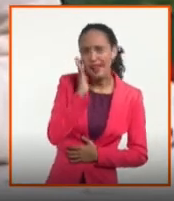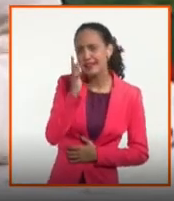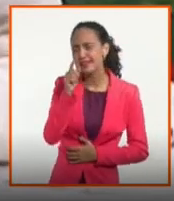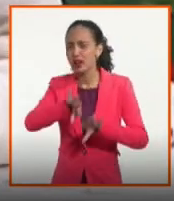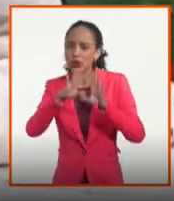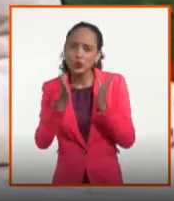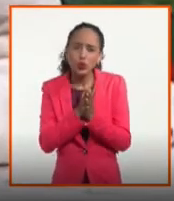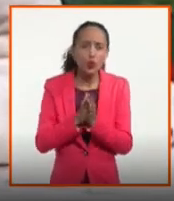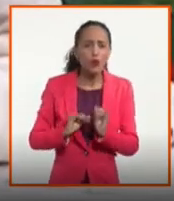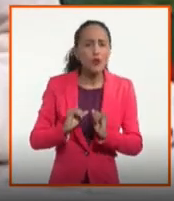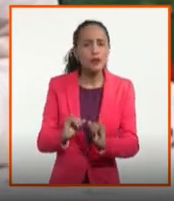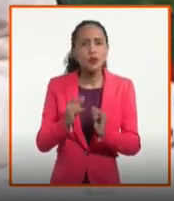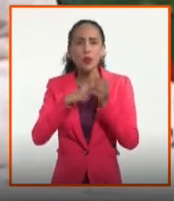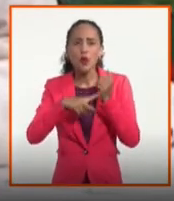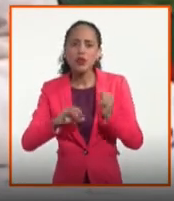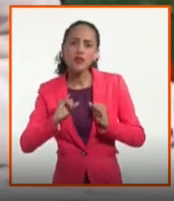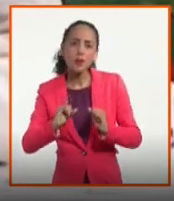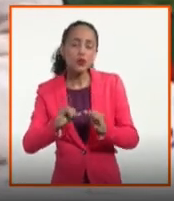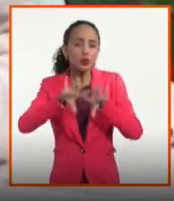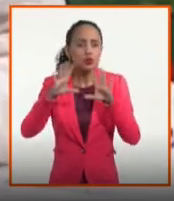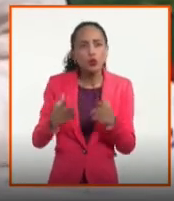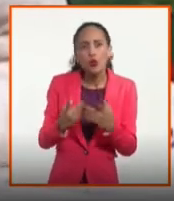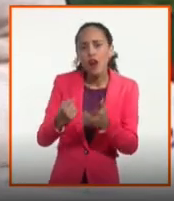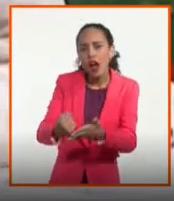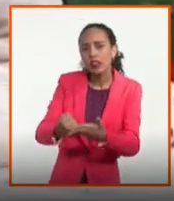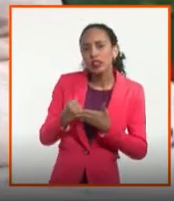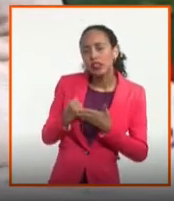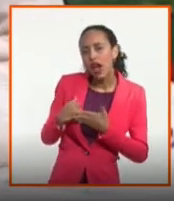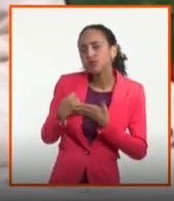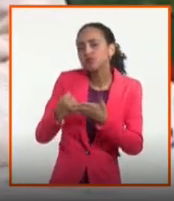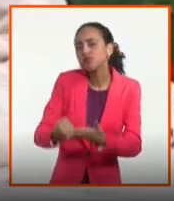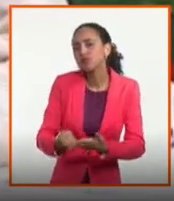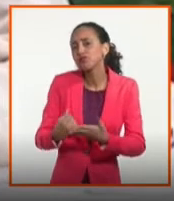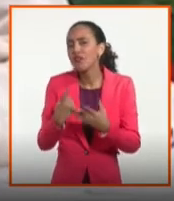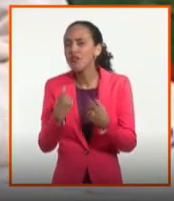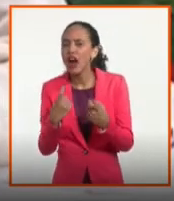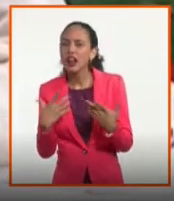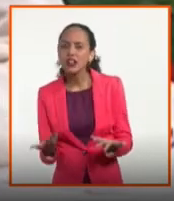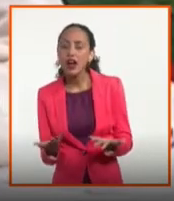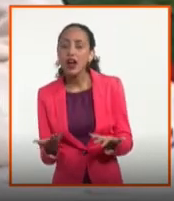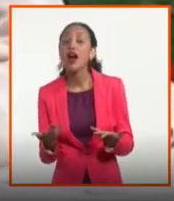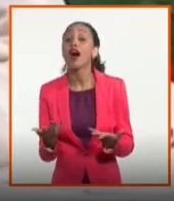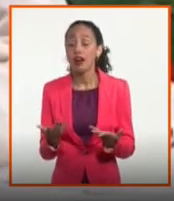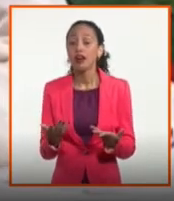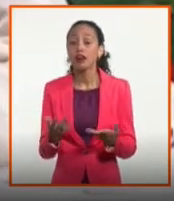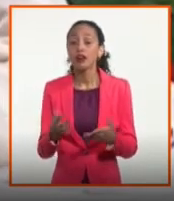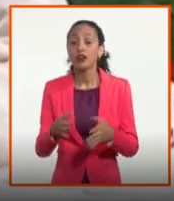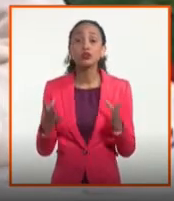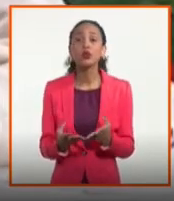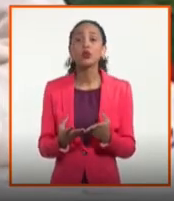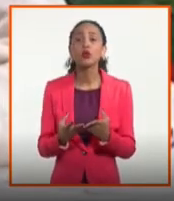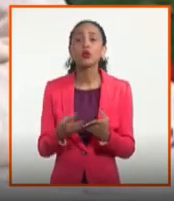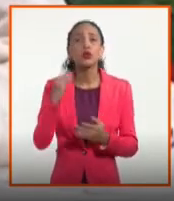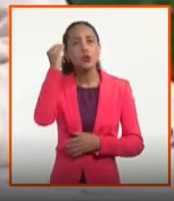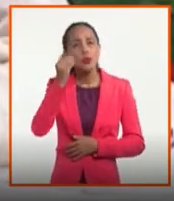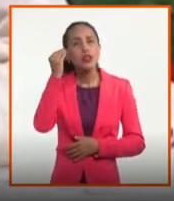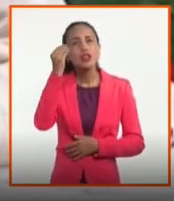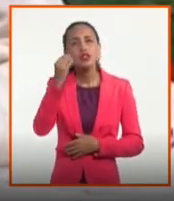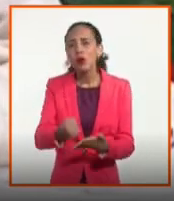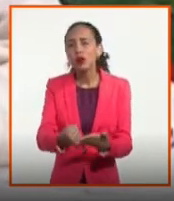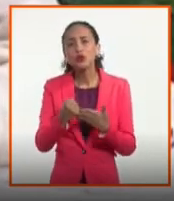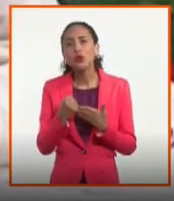provincia como ayudan en que ayudan que nos podía hacer falta yo creo que no nos ayudó que